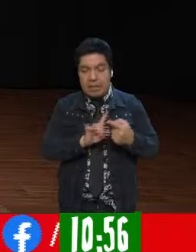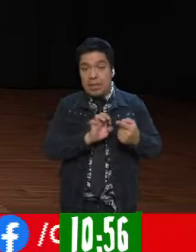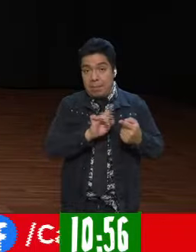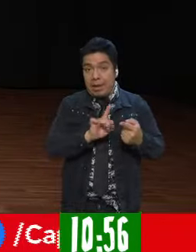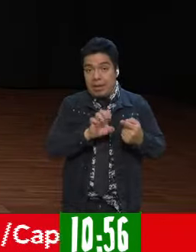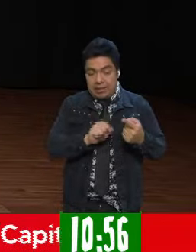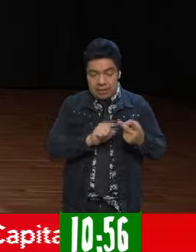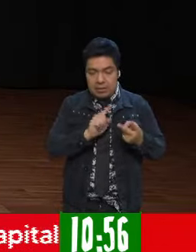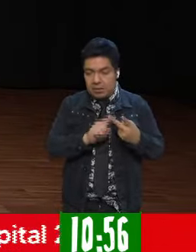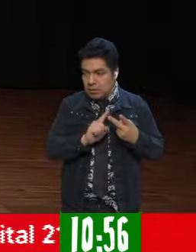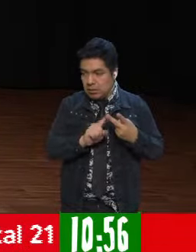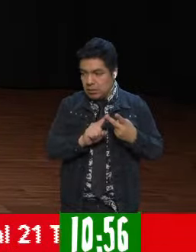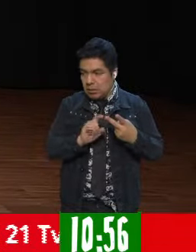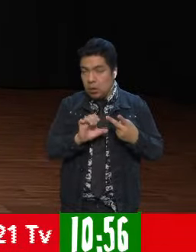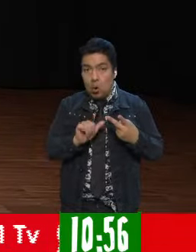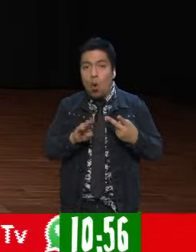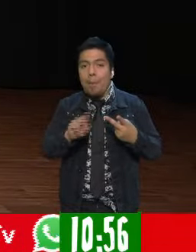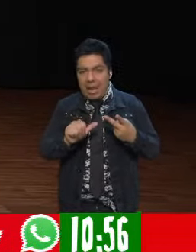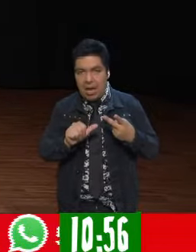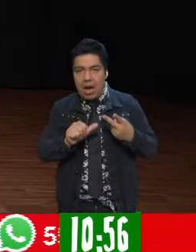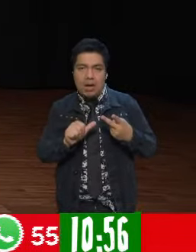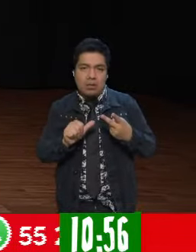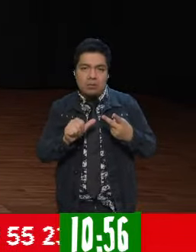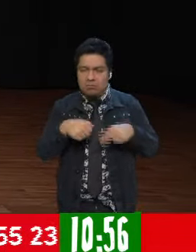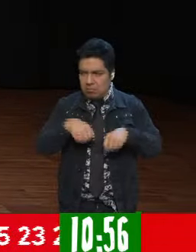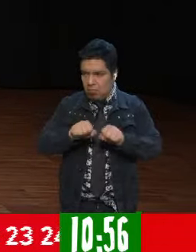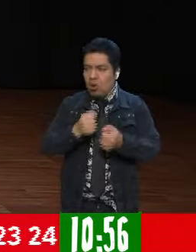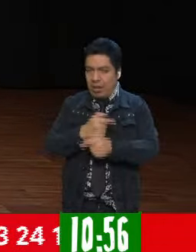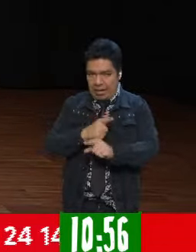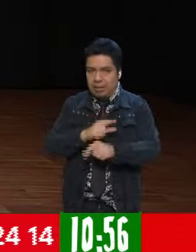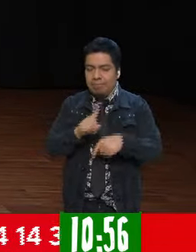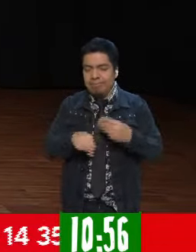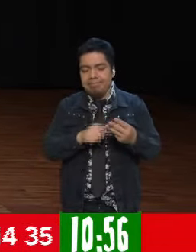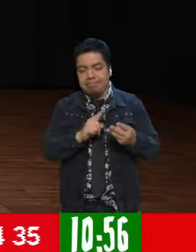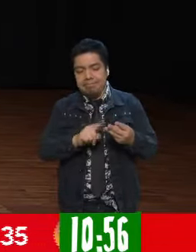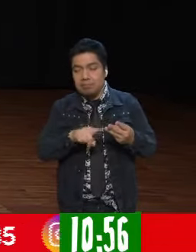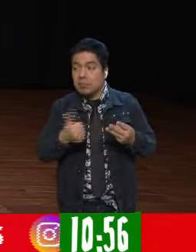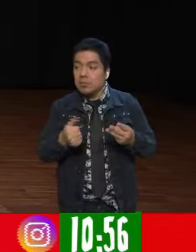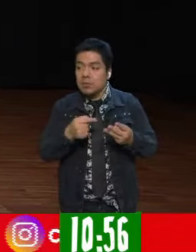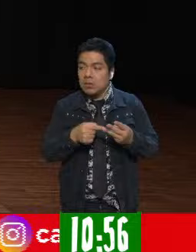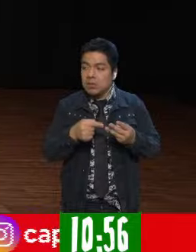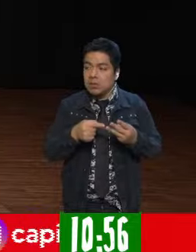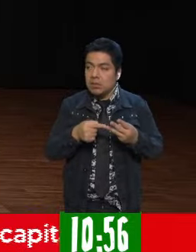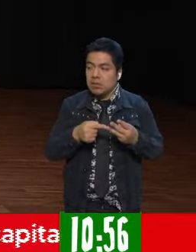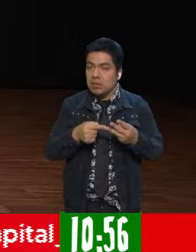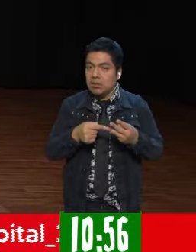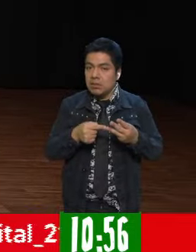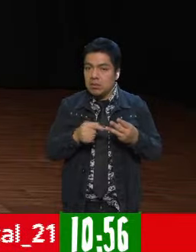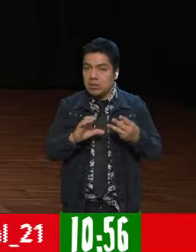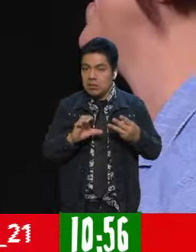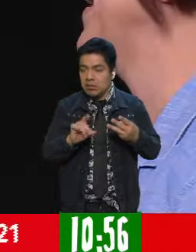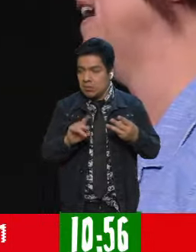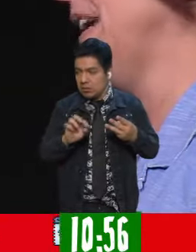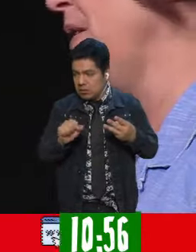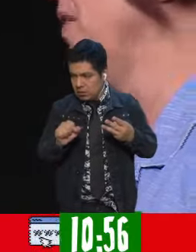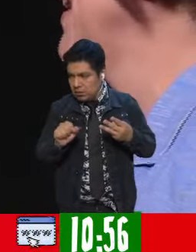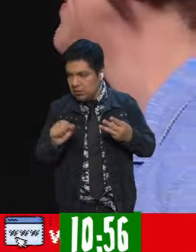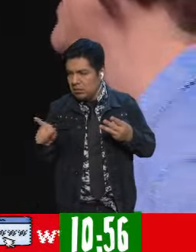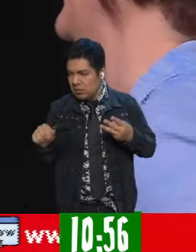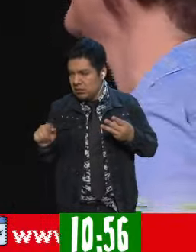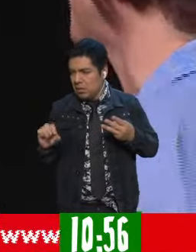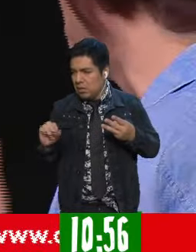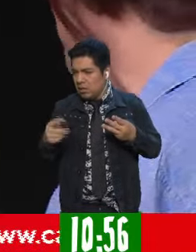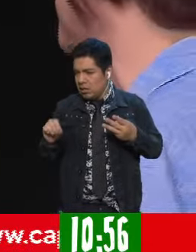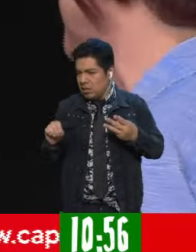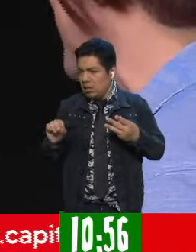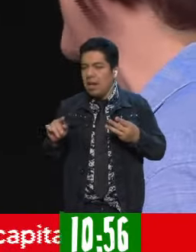está la... La cumbia es... La cumbia del mototaxista. Del mototaxi. ¿Hay otros? Otro... Falta uno a la cadetes y otra a la agrícola oriental, a